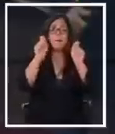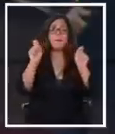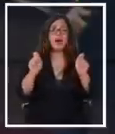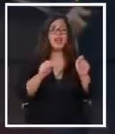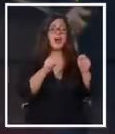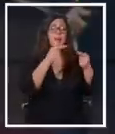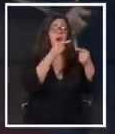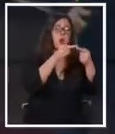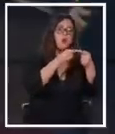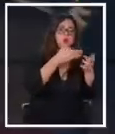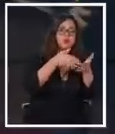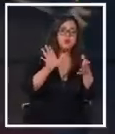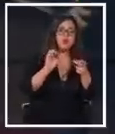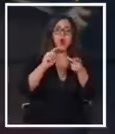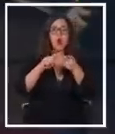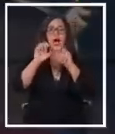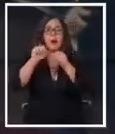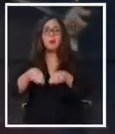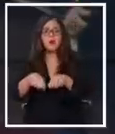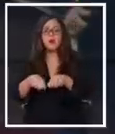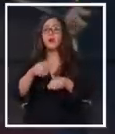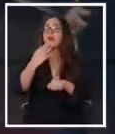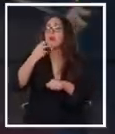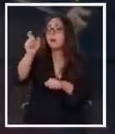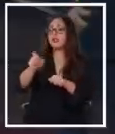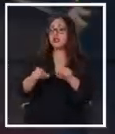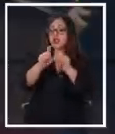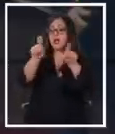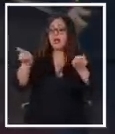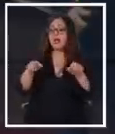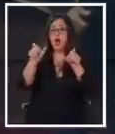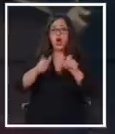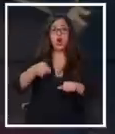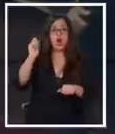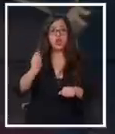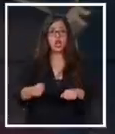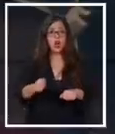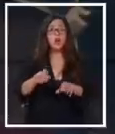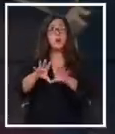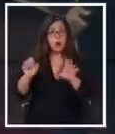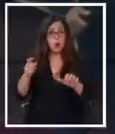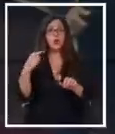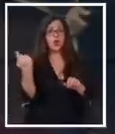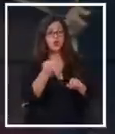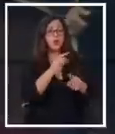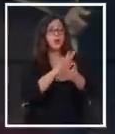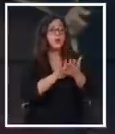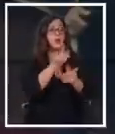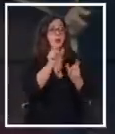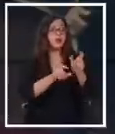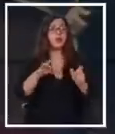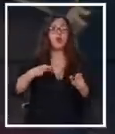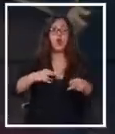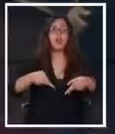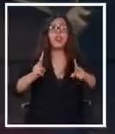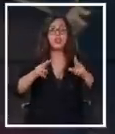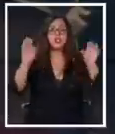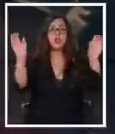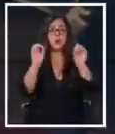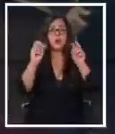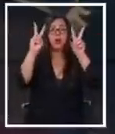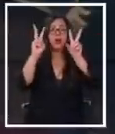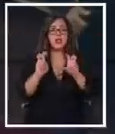en lo que el contralor también está de acuerdo con nosotros es que como personas políticas y como ciudadanos tenemos derecho a tener una opinión